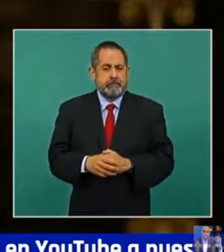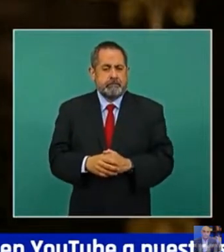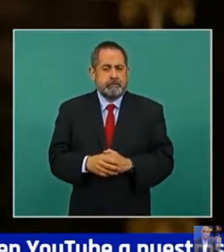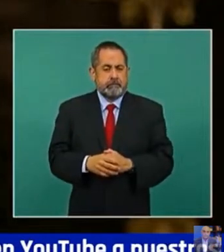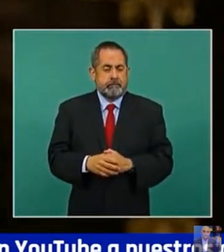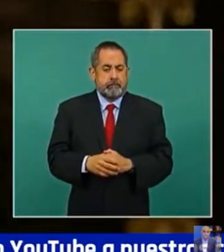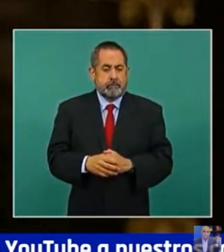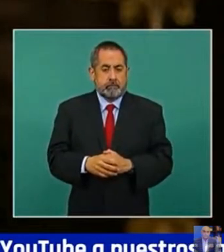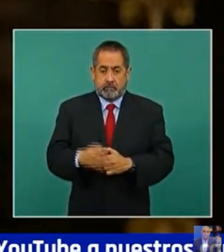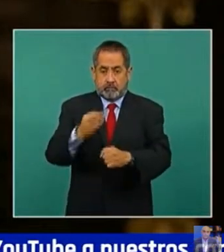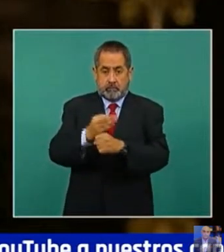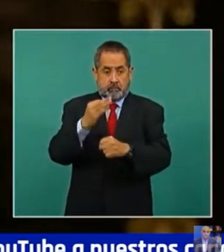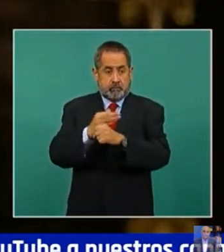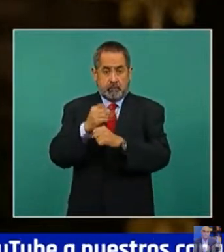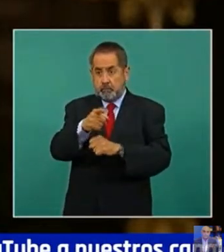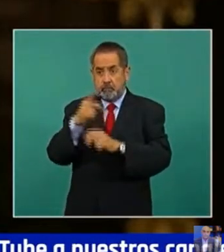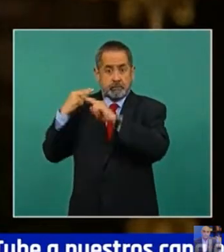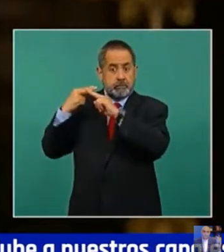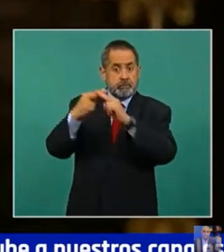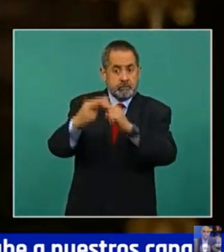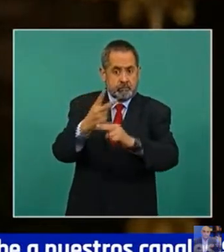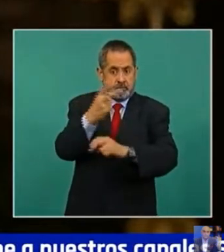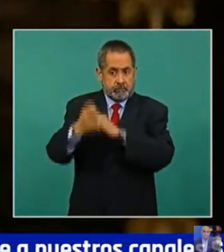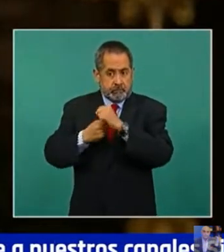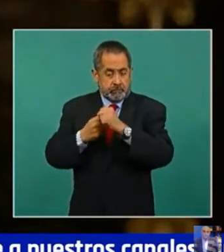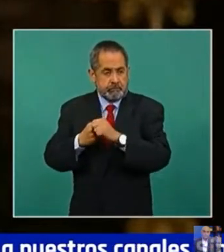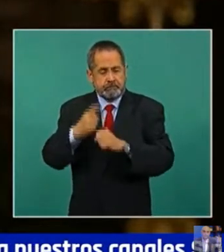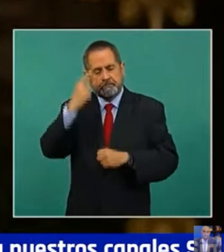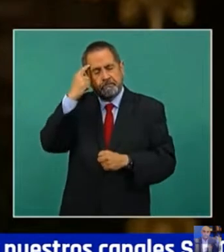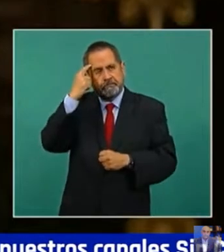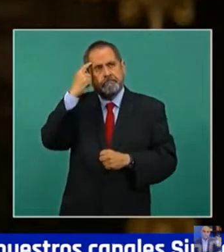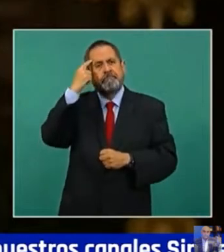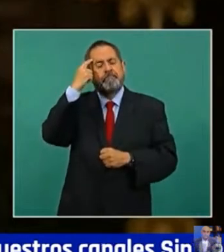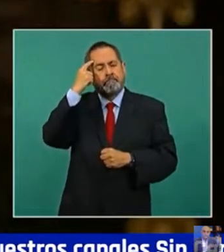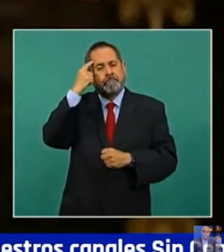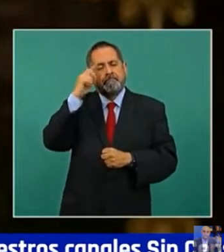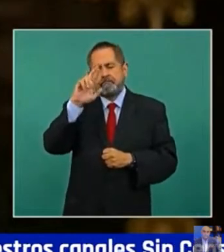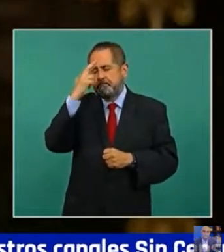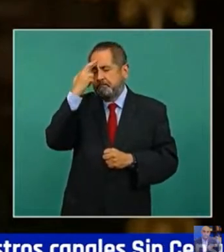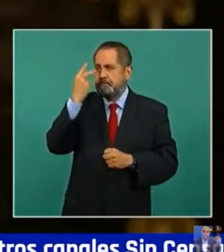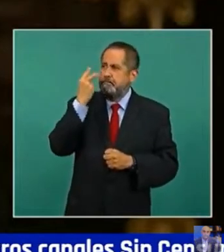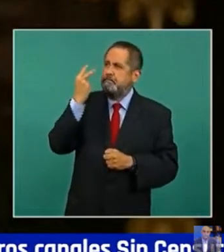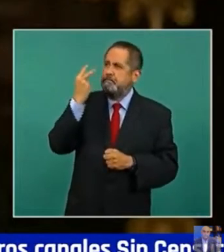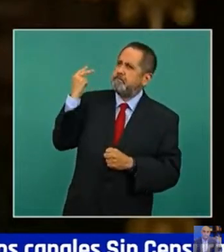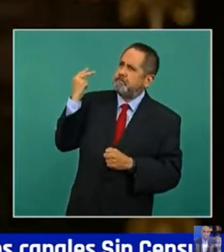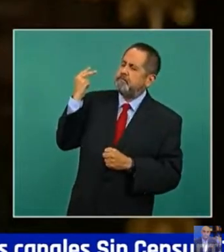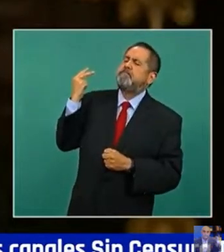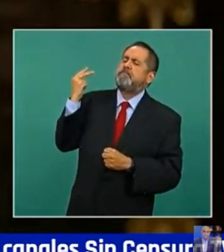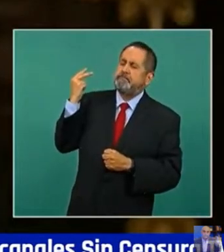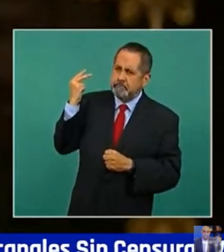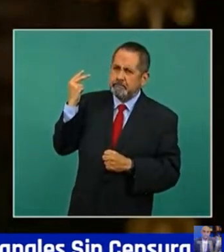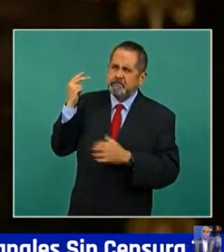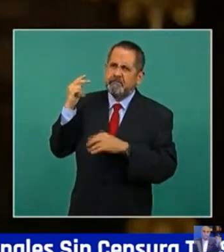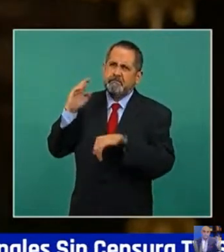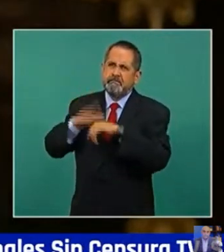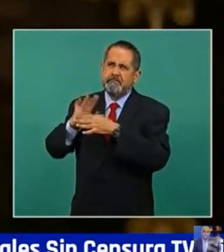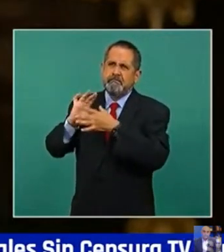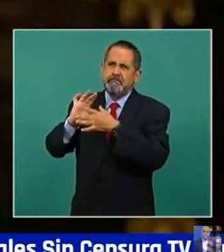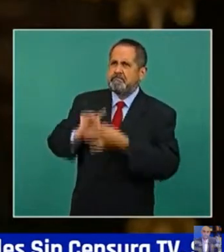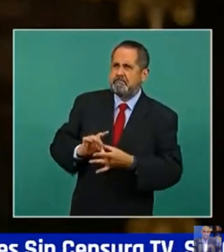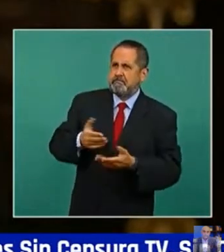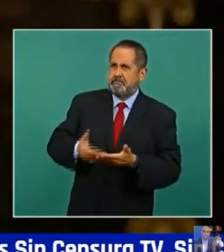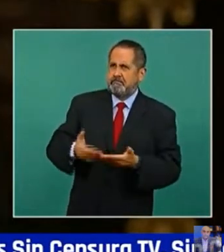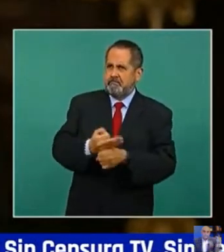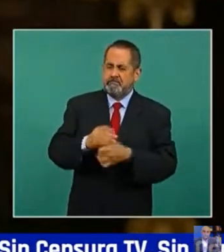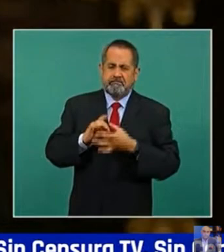aniversario que están celebrando invita a mirar no solo al pasado para fortalecer las raíces,